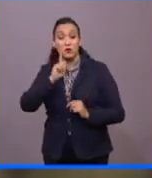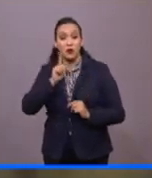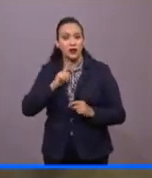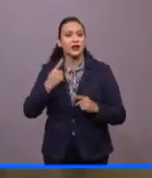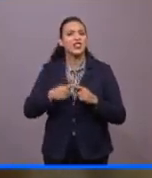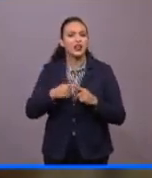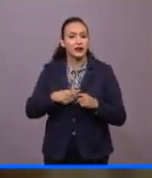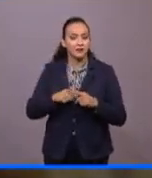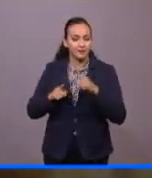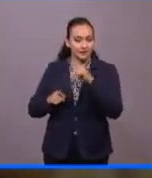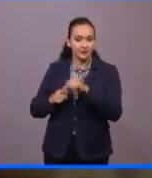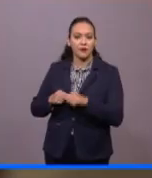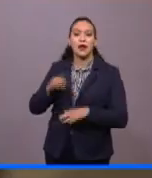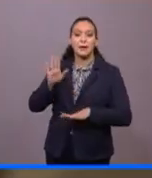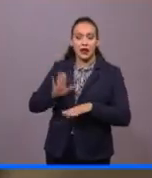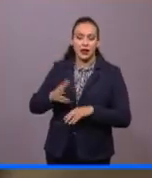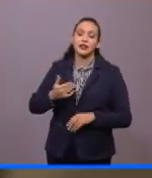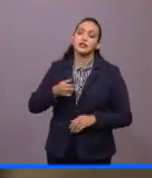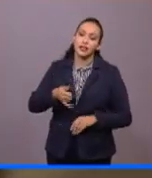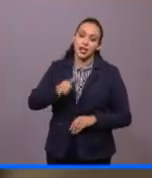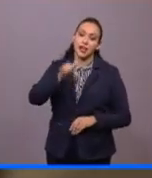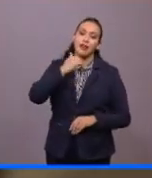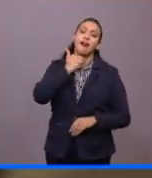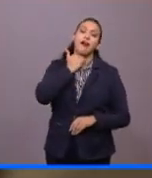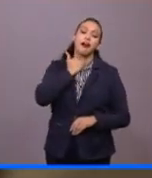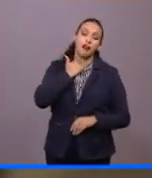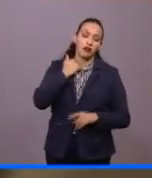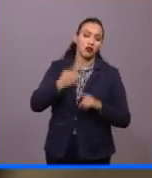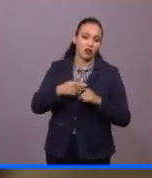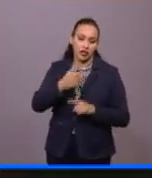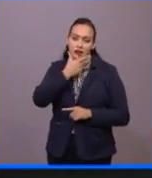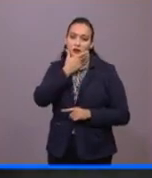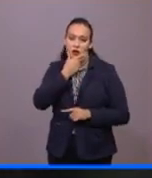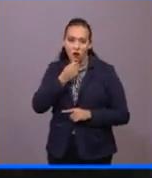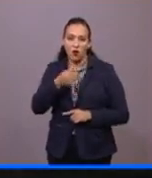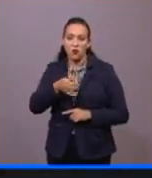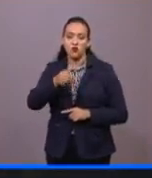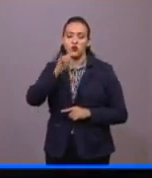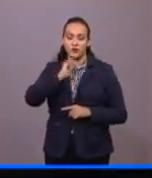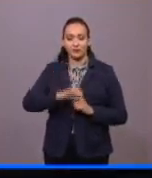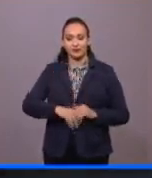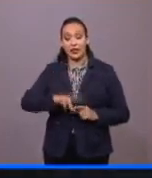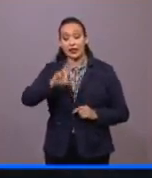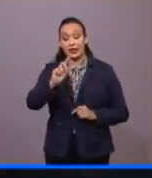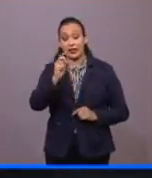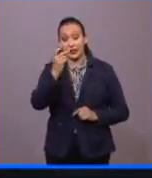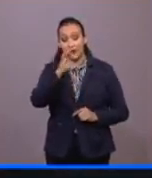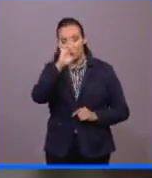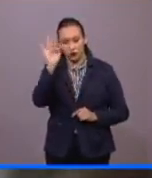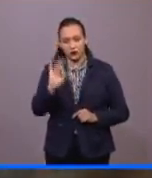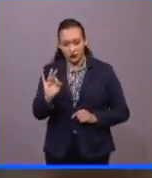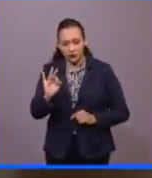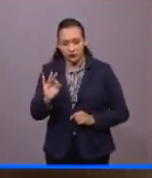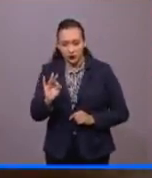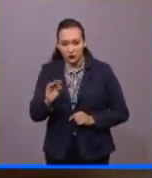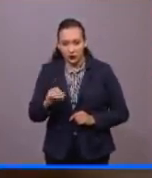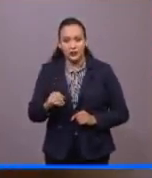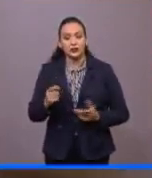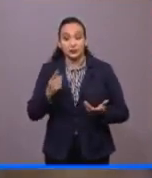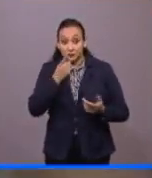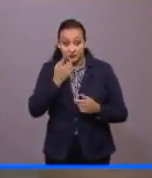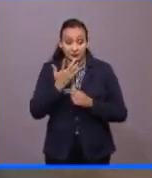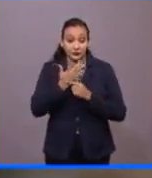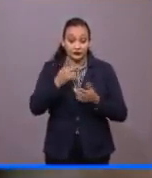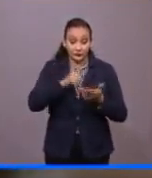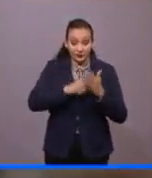país estuvieron involucrados el consumo de alcohol y drogas por parte del agresor, y en 32% de los casos reportados de violencia en el